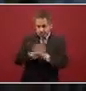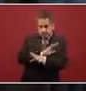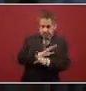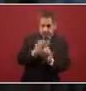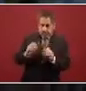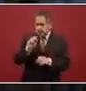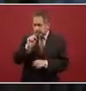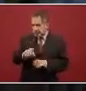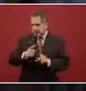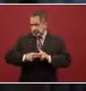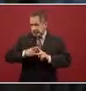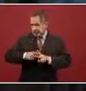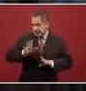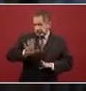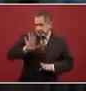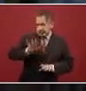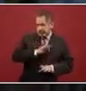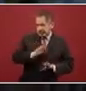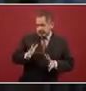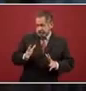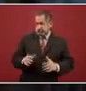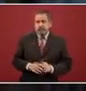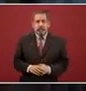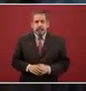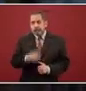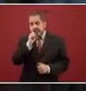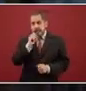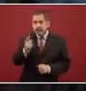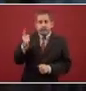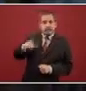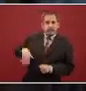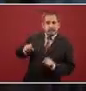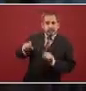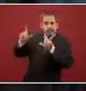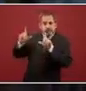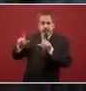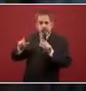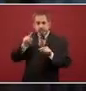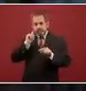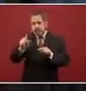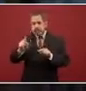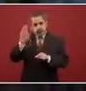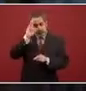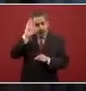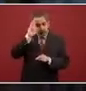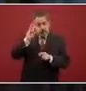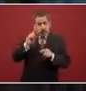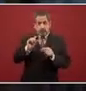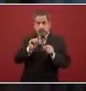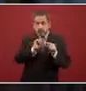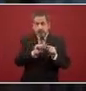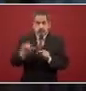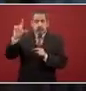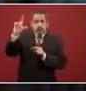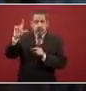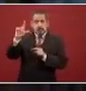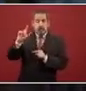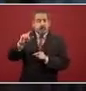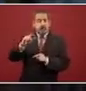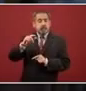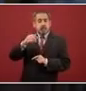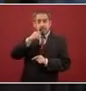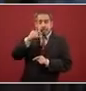en qué porcentaje. También preguntarle, en las gráficas que nos explicó se ve exponencialmente cómo creció en Europa, sobre todo en